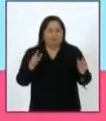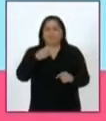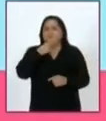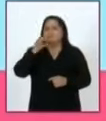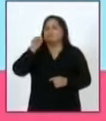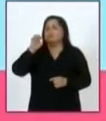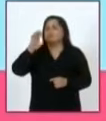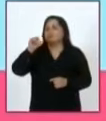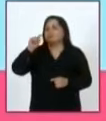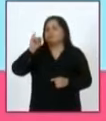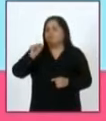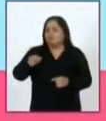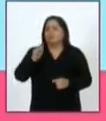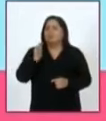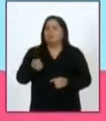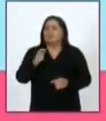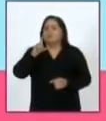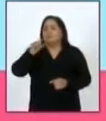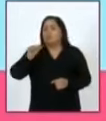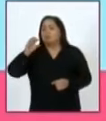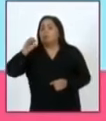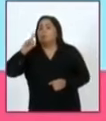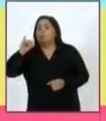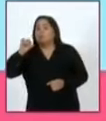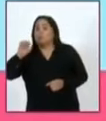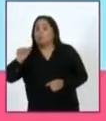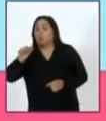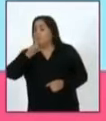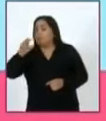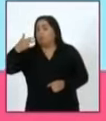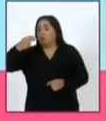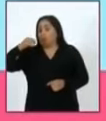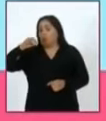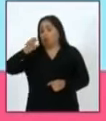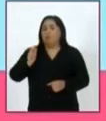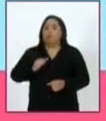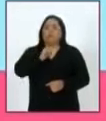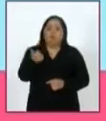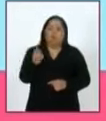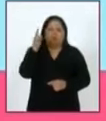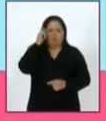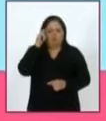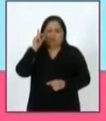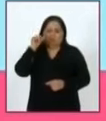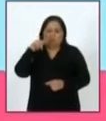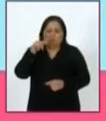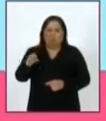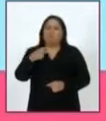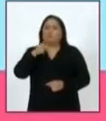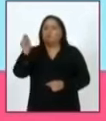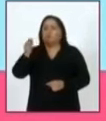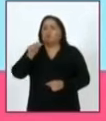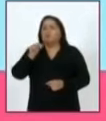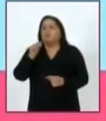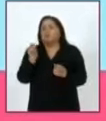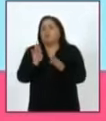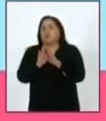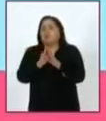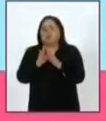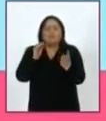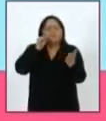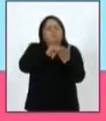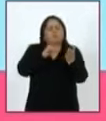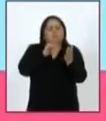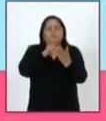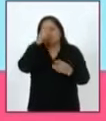de la obra clásica La Odisea, de Homero. El infierno de Dante, de Joseph Lanzara, adaptación